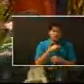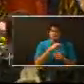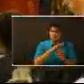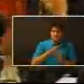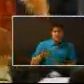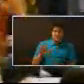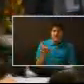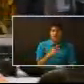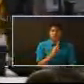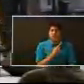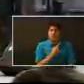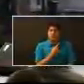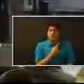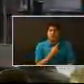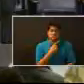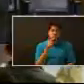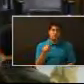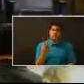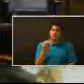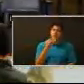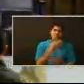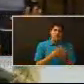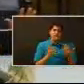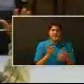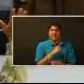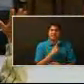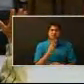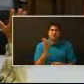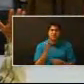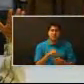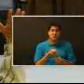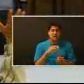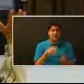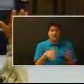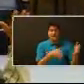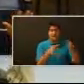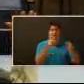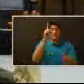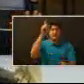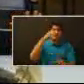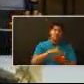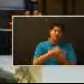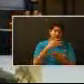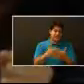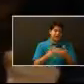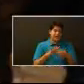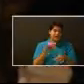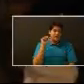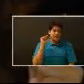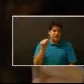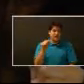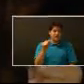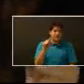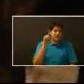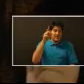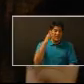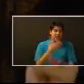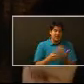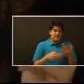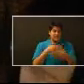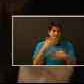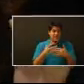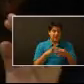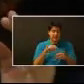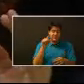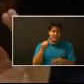dejado solos. Tú no vas solo en el camino. Él va delante de ti. Él va delante de ti.